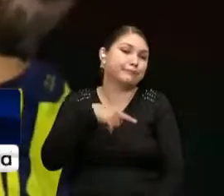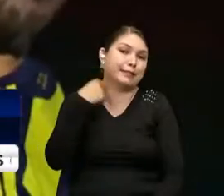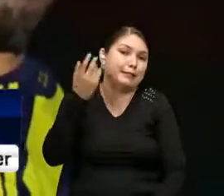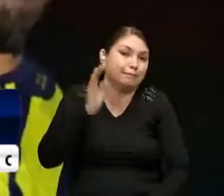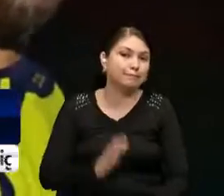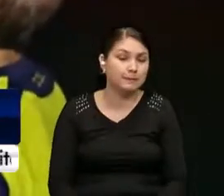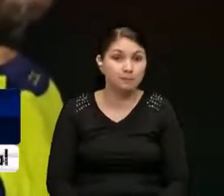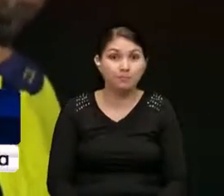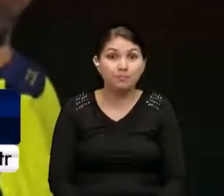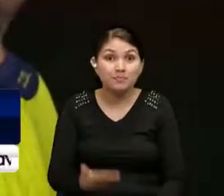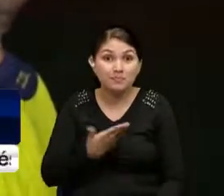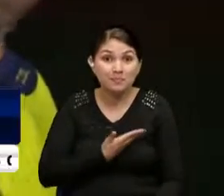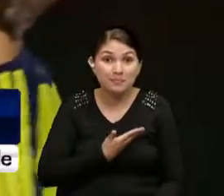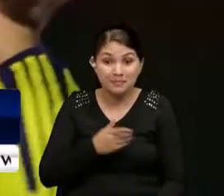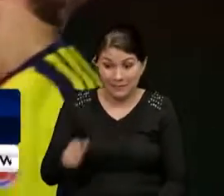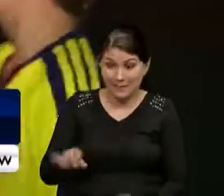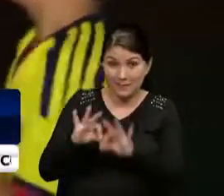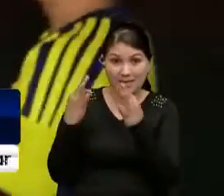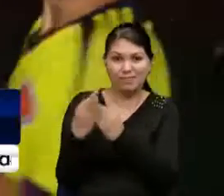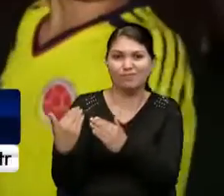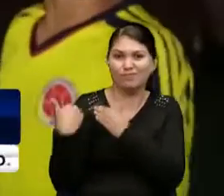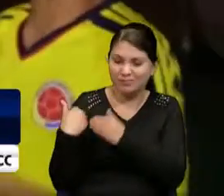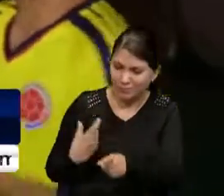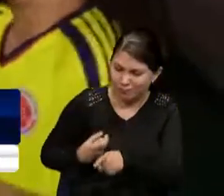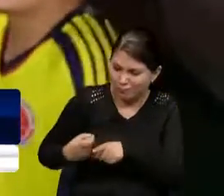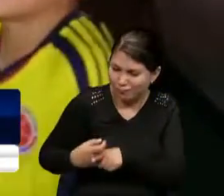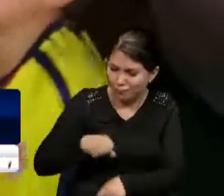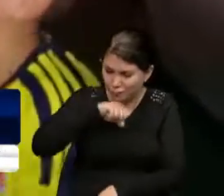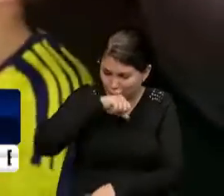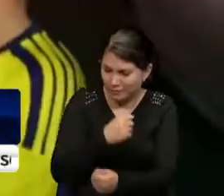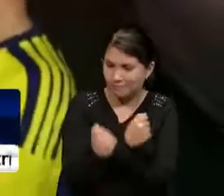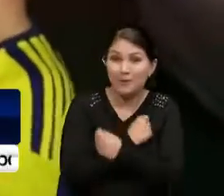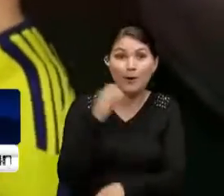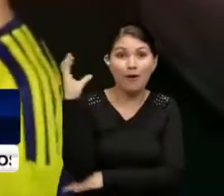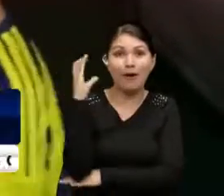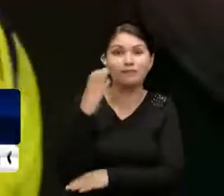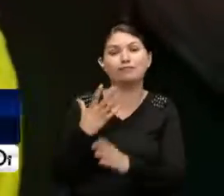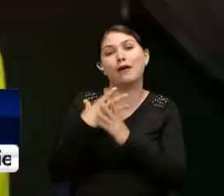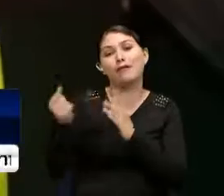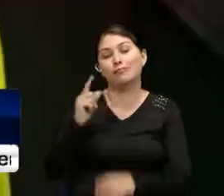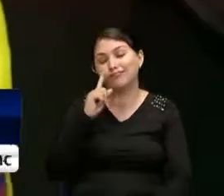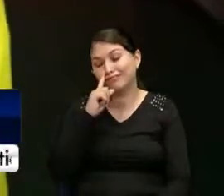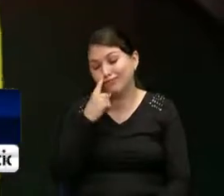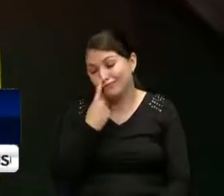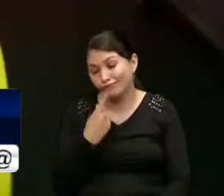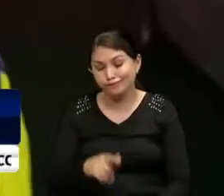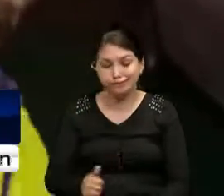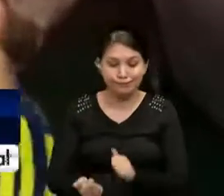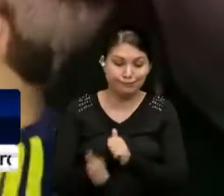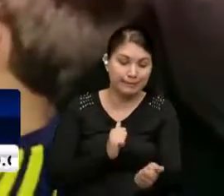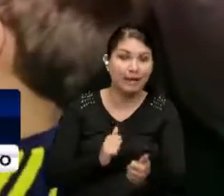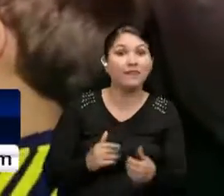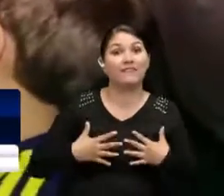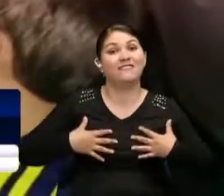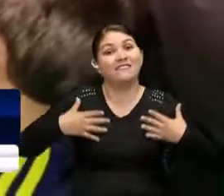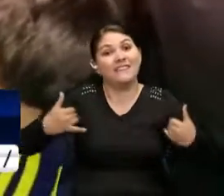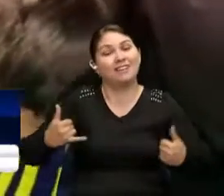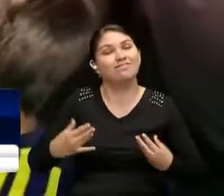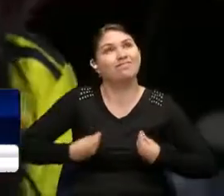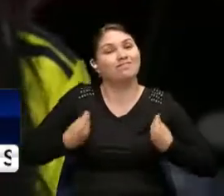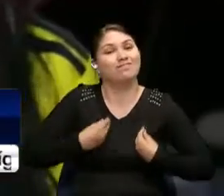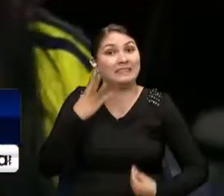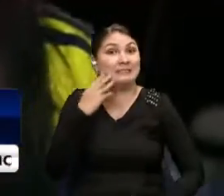y la mamá de la familia la encargada inculcar el cariño por colombia se puede el mundial con el aburrimiento de la eliminación pero feliz con la experiencia